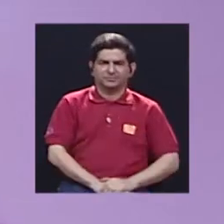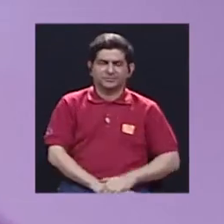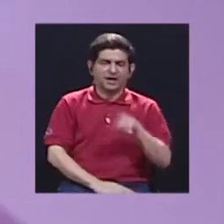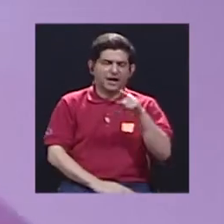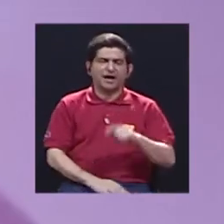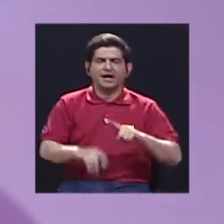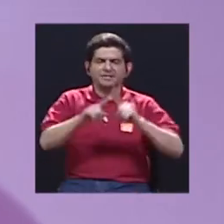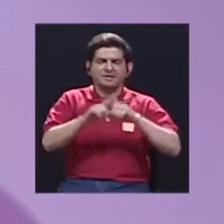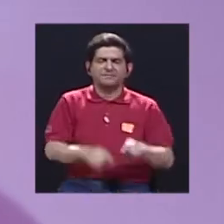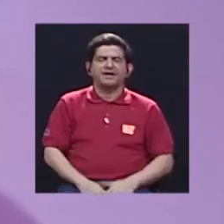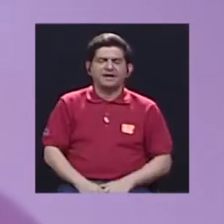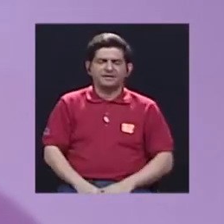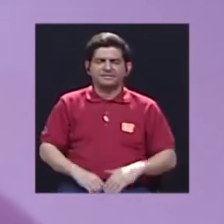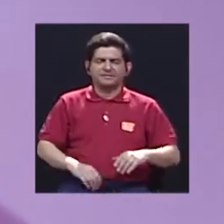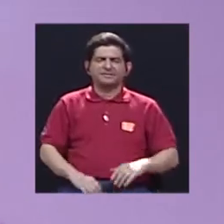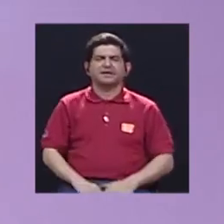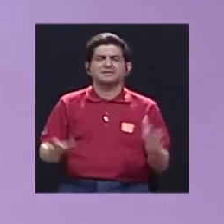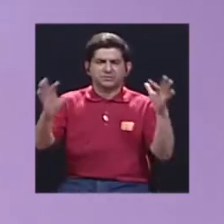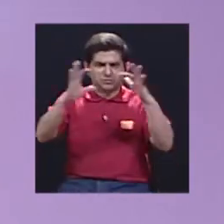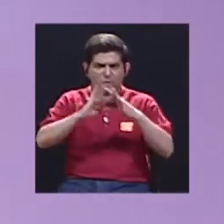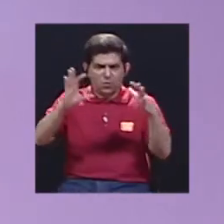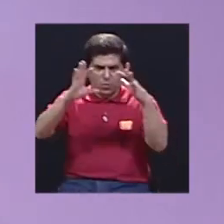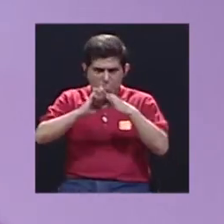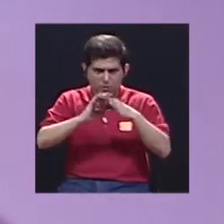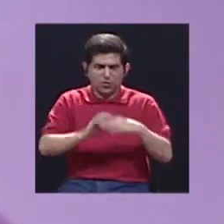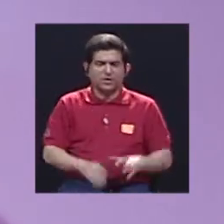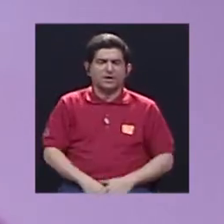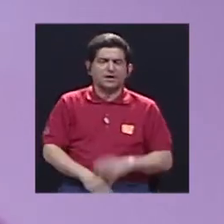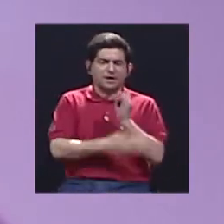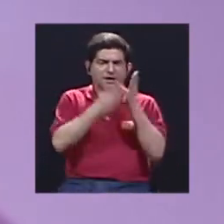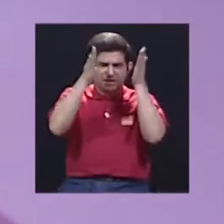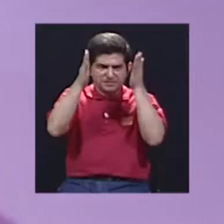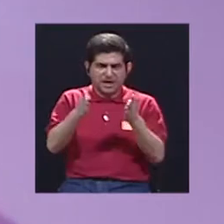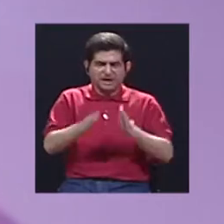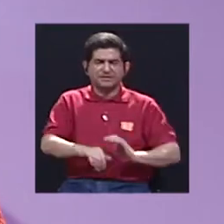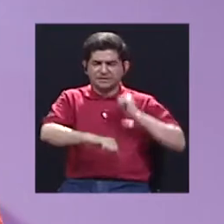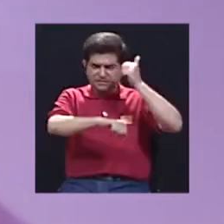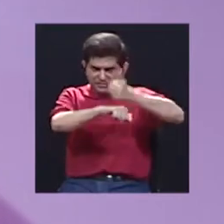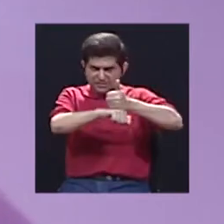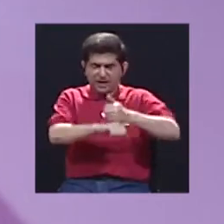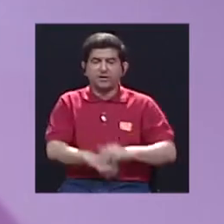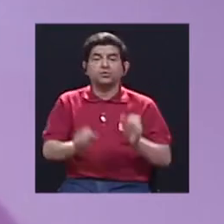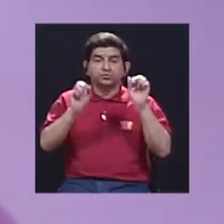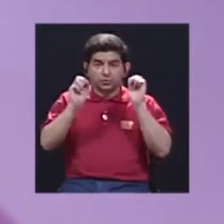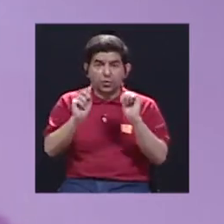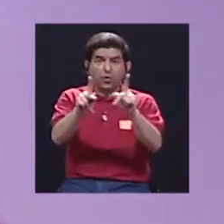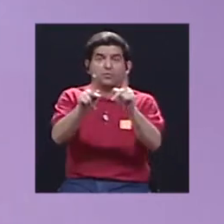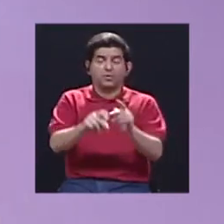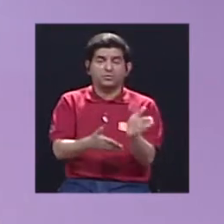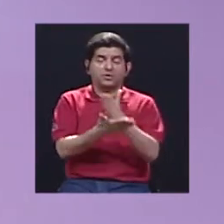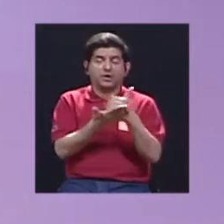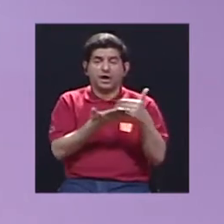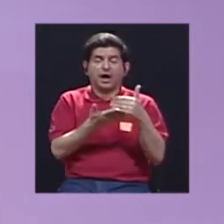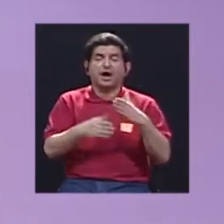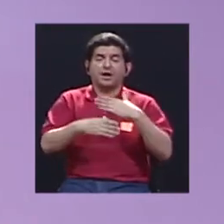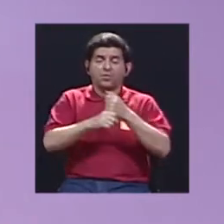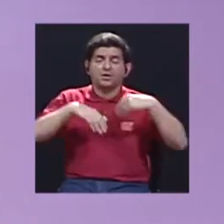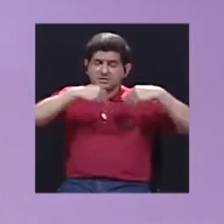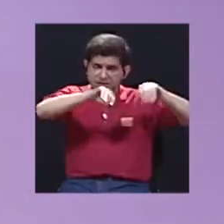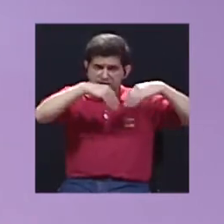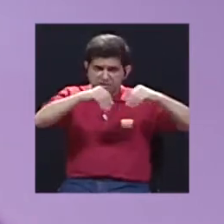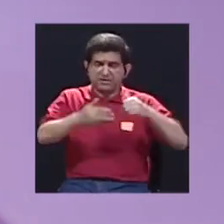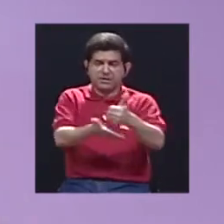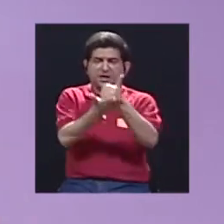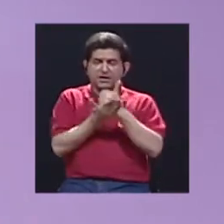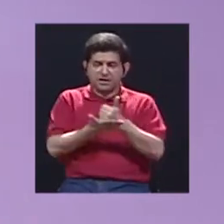forman sinergias, se van formando artesanas con posibilidades de crear algo para poderlo vender y poderse